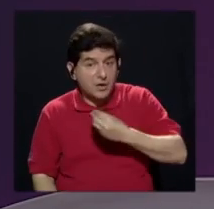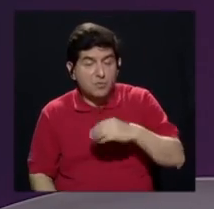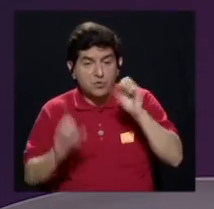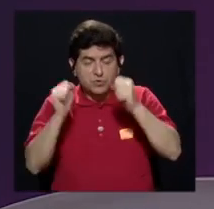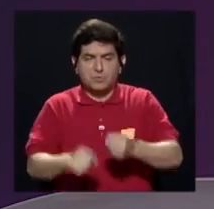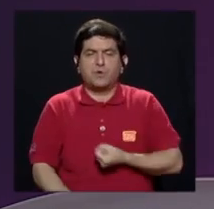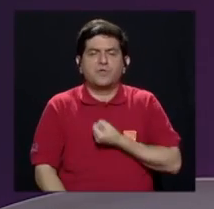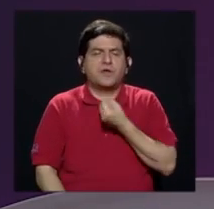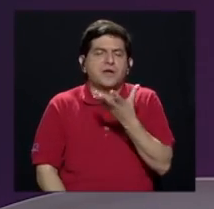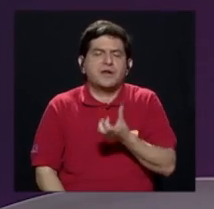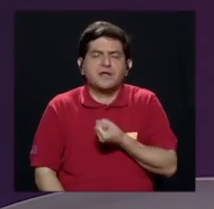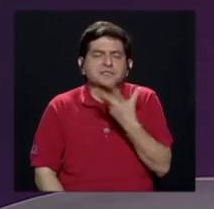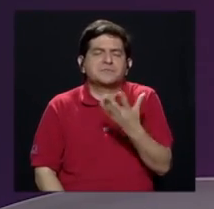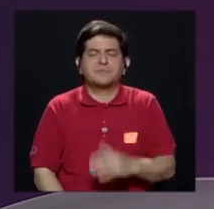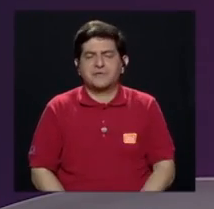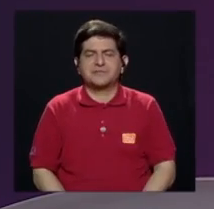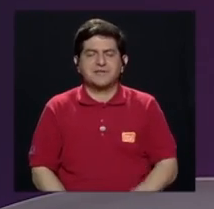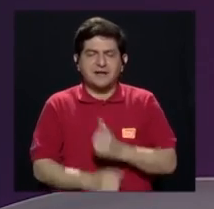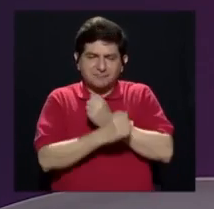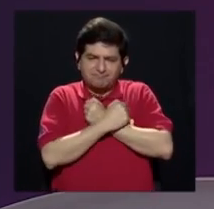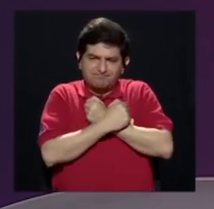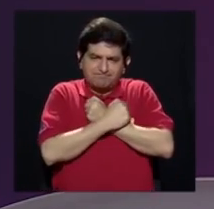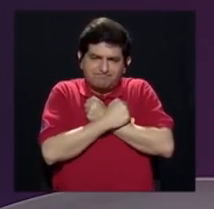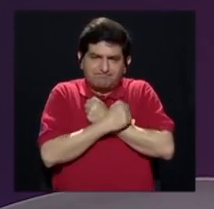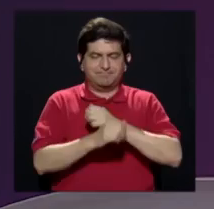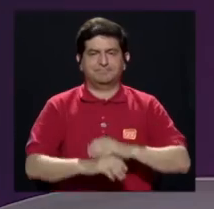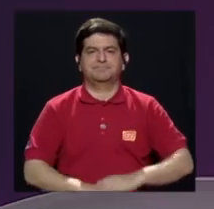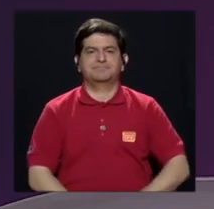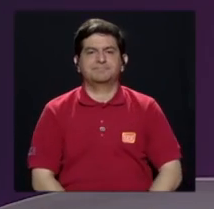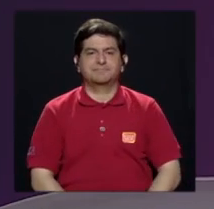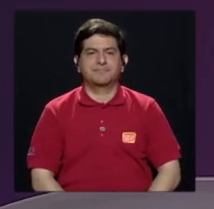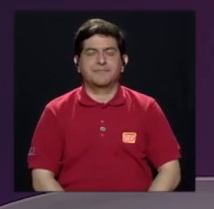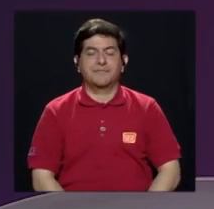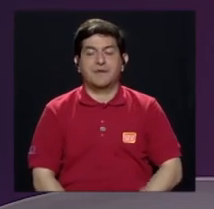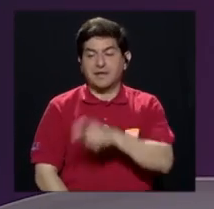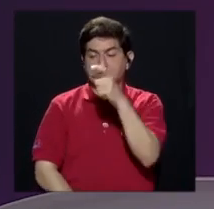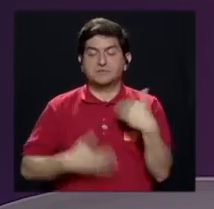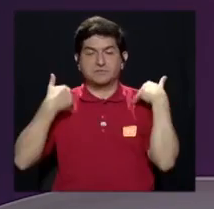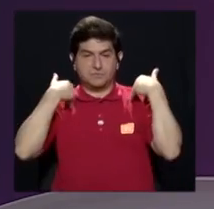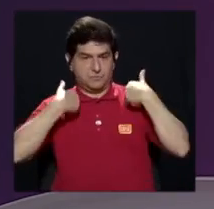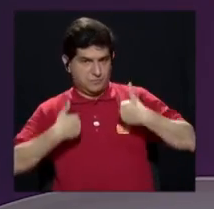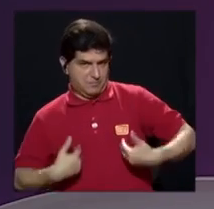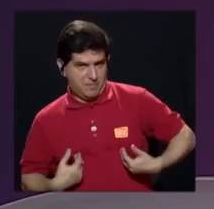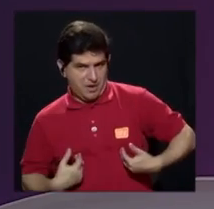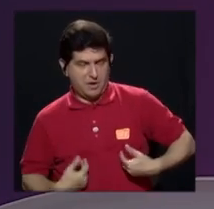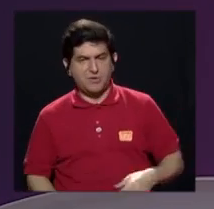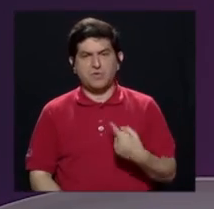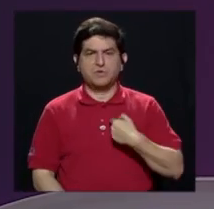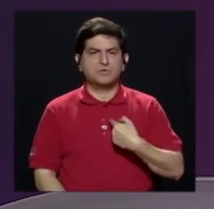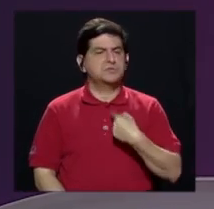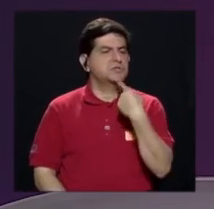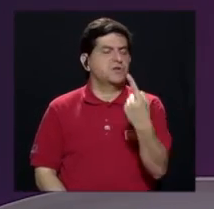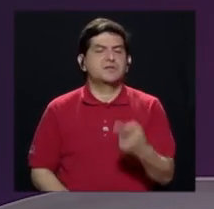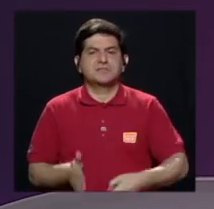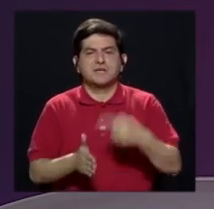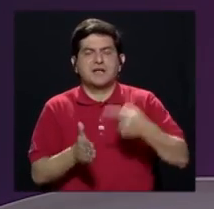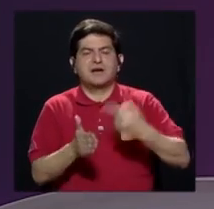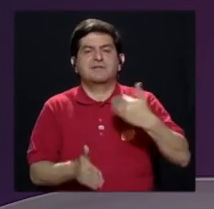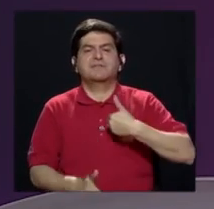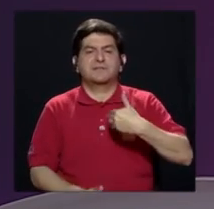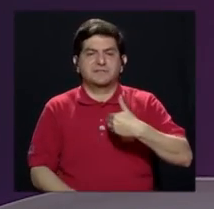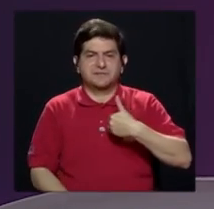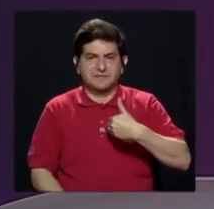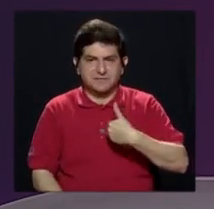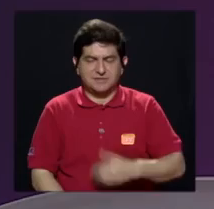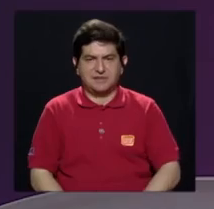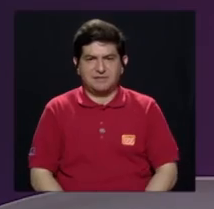expresarse constantemente el afecto y además los seres humanos yo muchas veces he dicho que a veces tenemos una